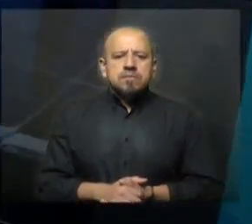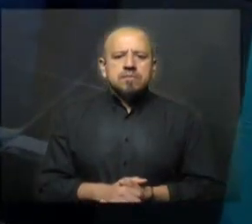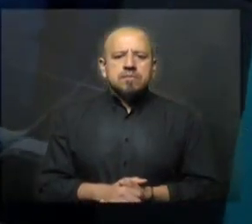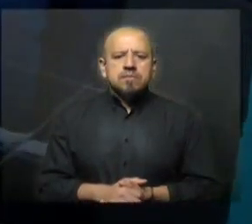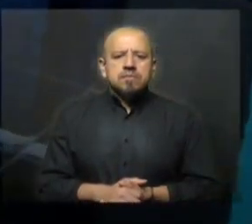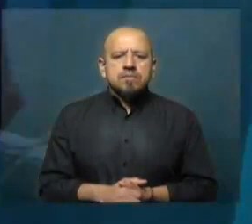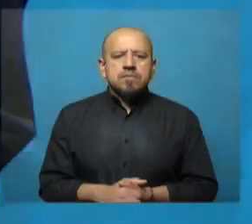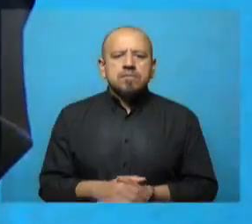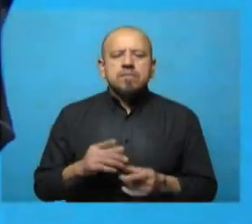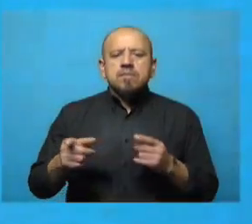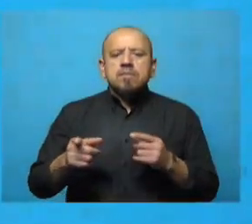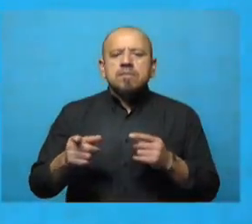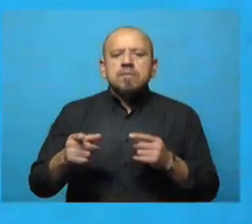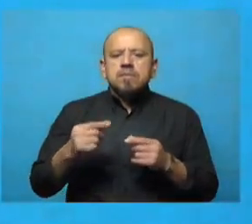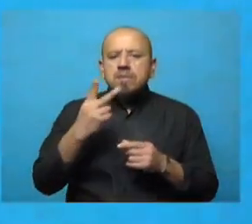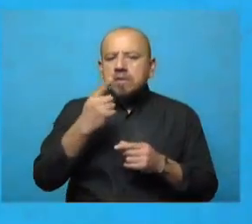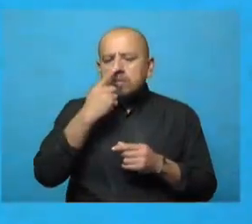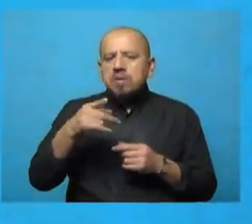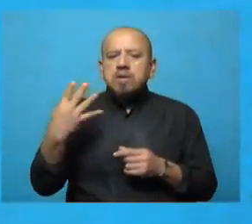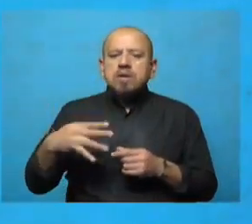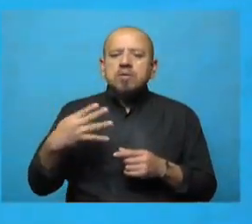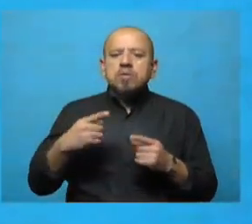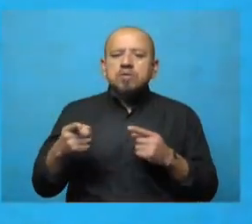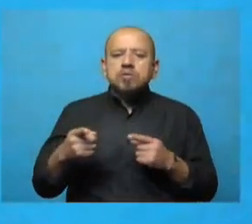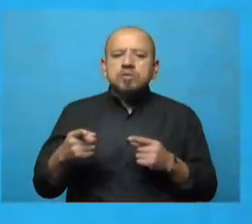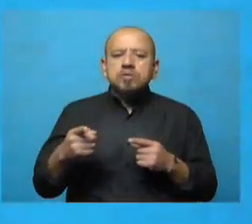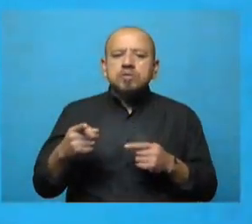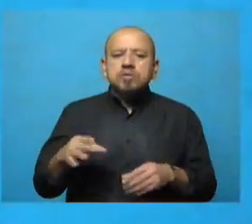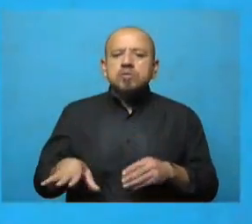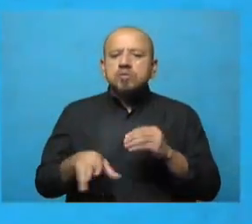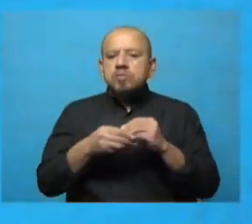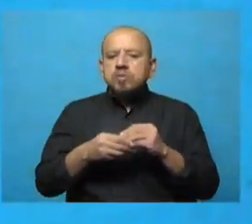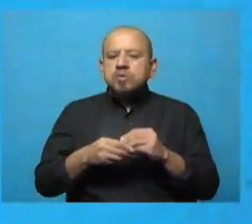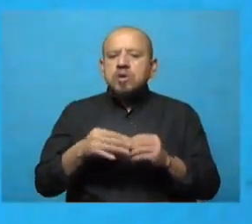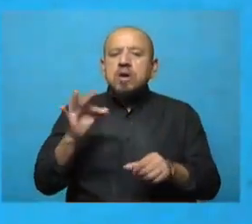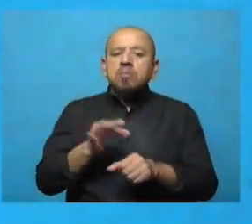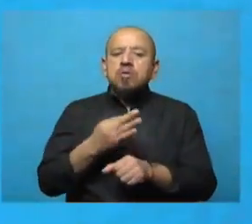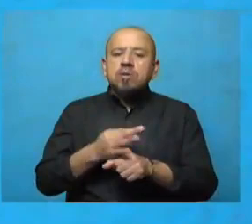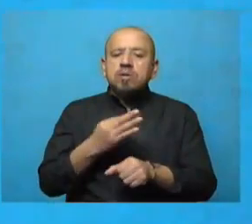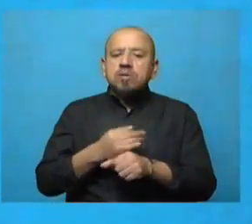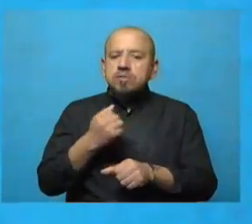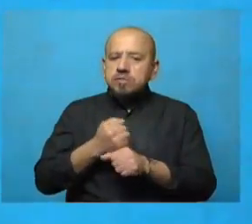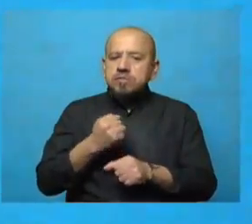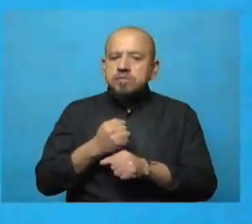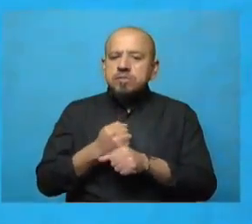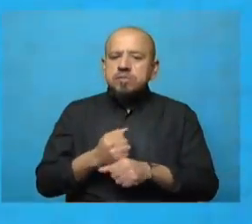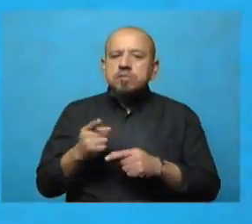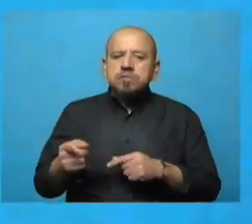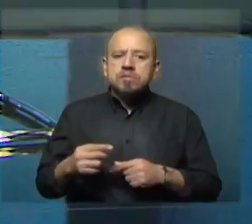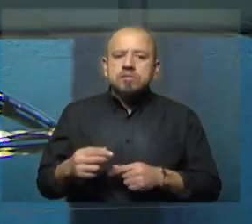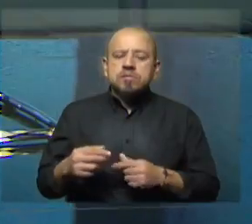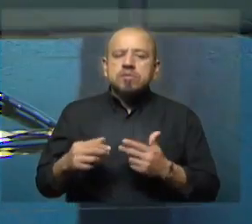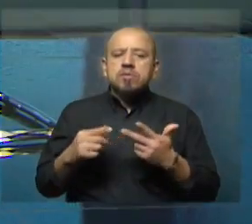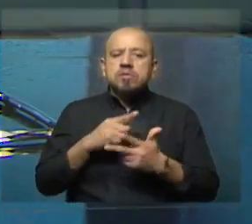var bueno año 2014 Campaña 2014 no sume a guarda berri porque también bordaberry trabajo trabajé con los tres